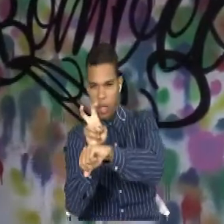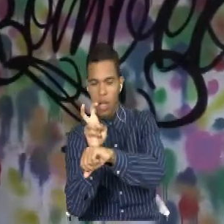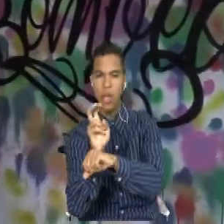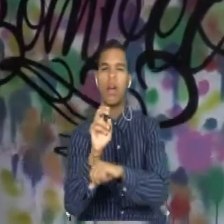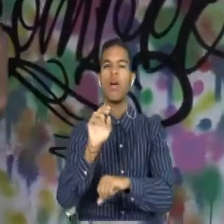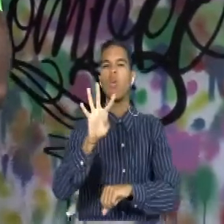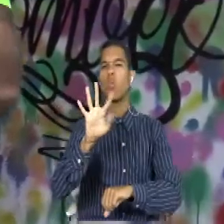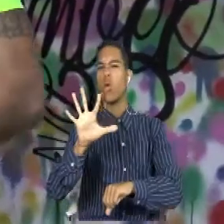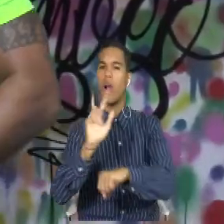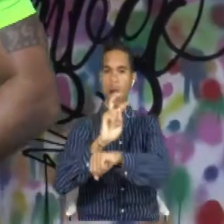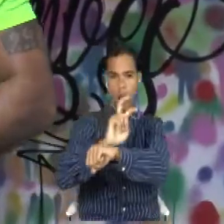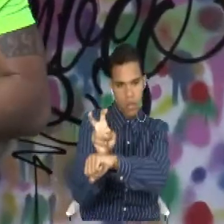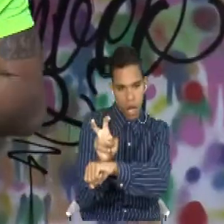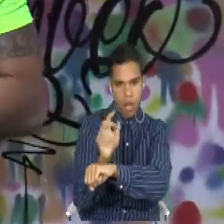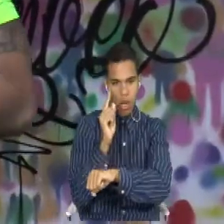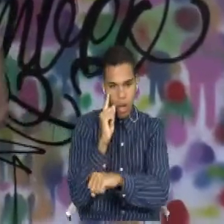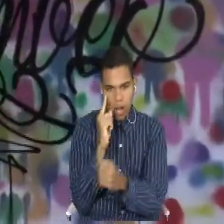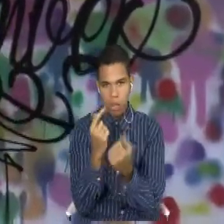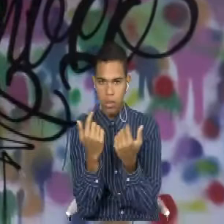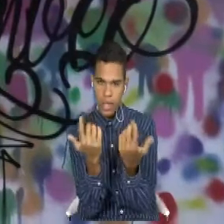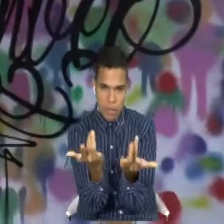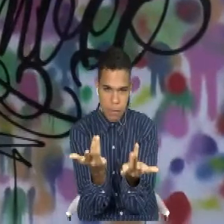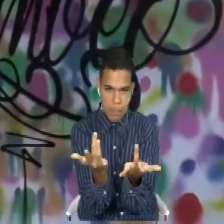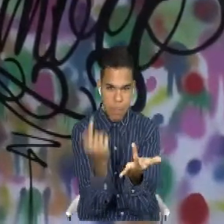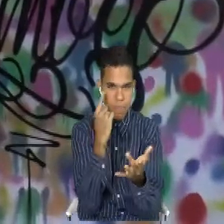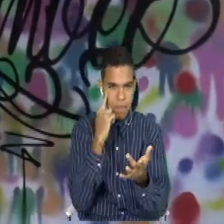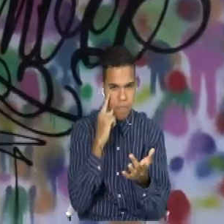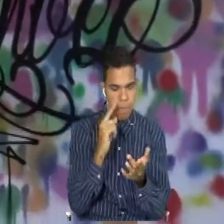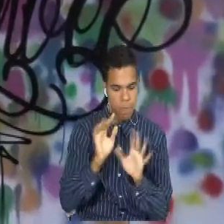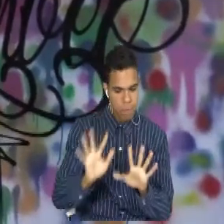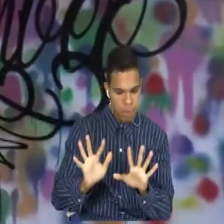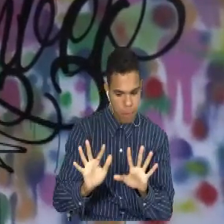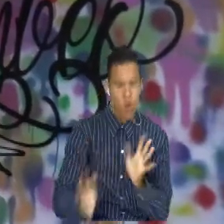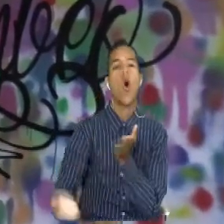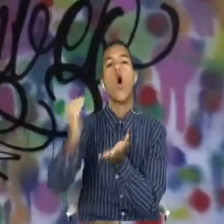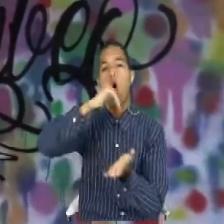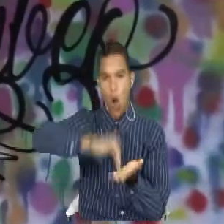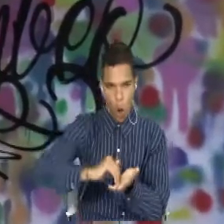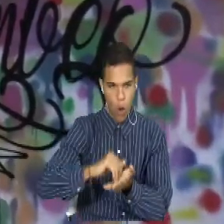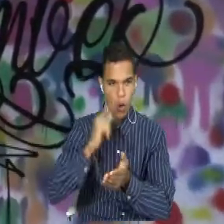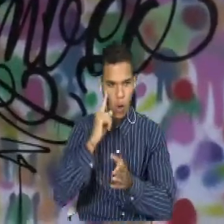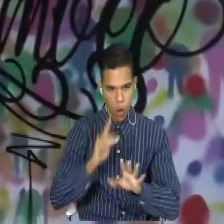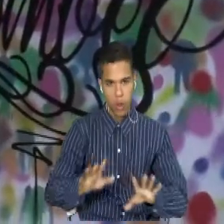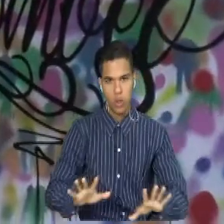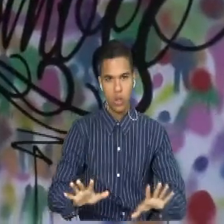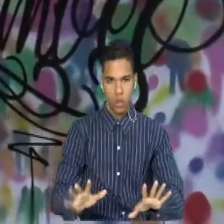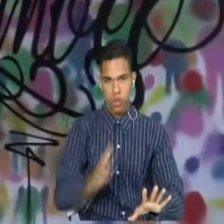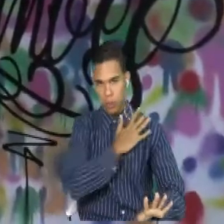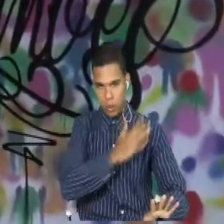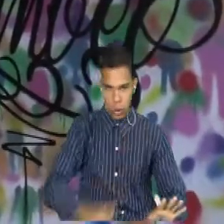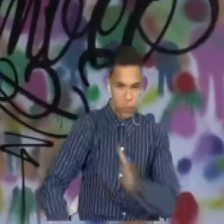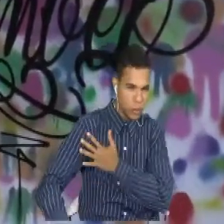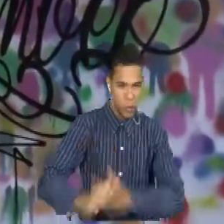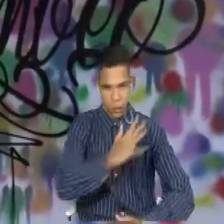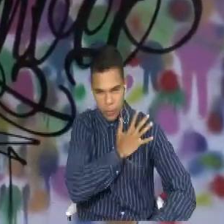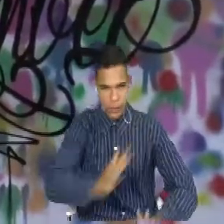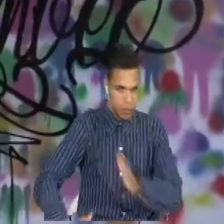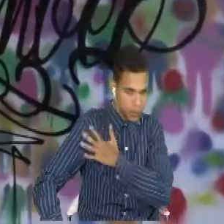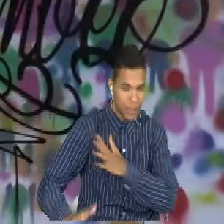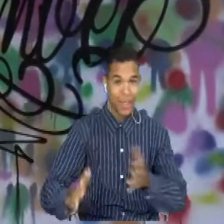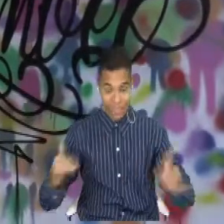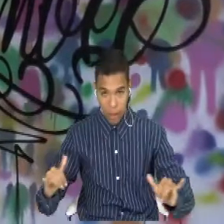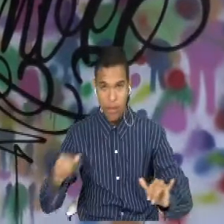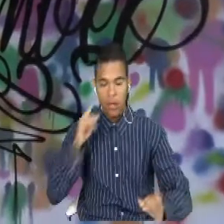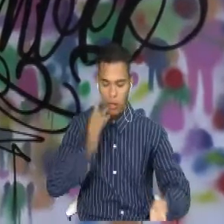30 segundos a 45 segundos de recuperación para volver a arrancar todo lo que hicimos, como les dije. Son trabajos más constantes, son trabajos más activos,